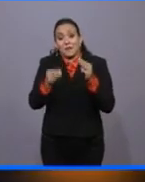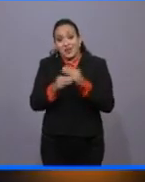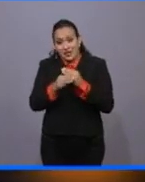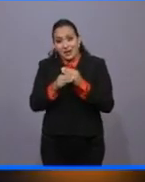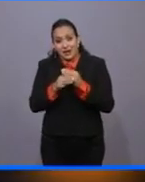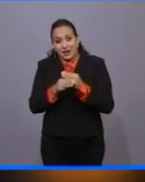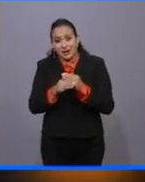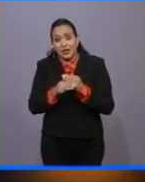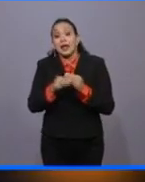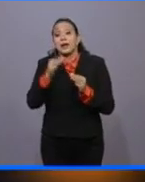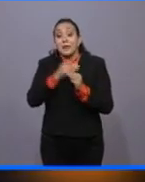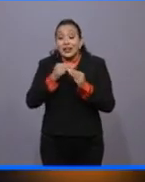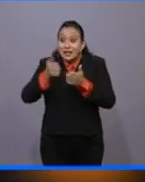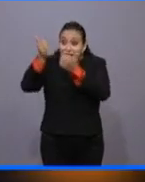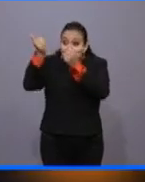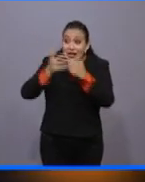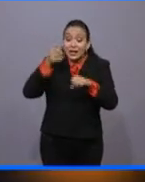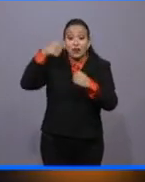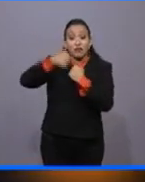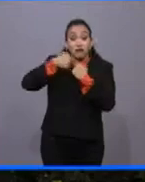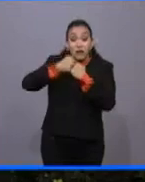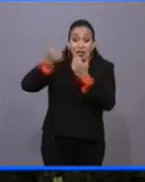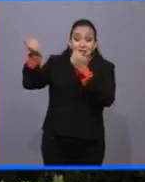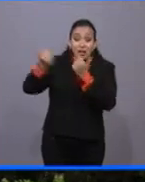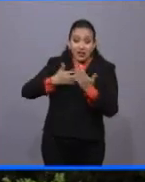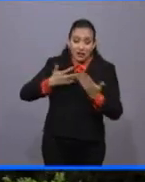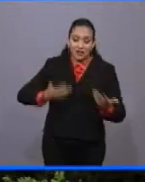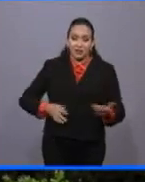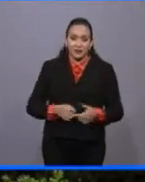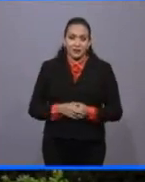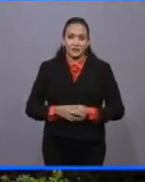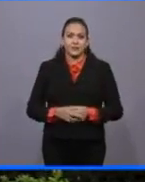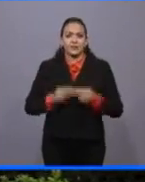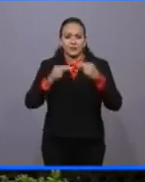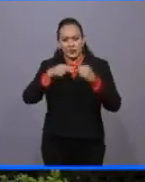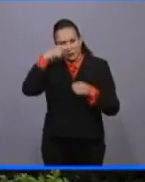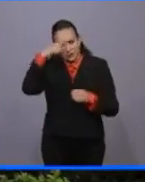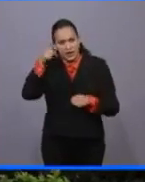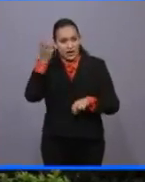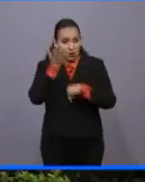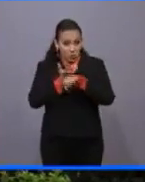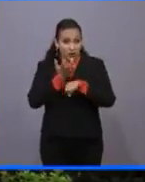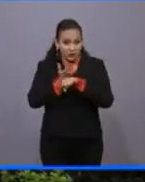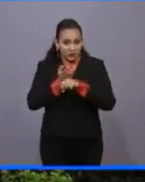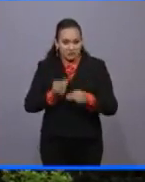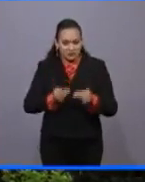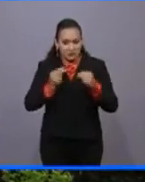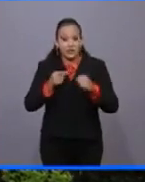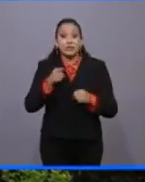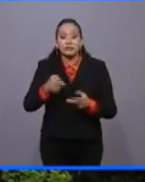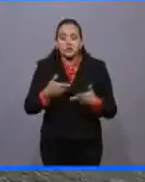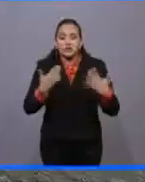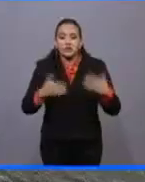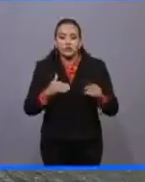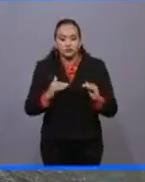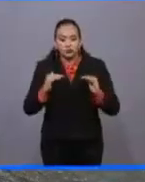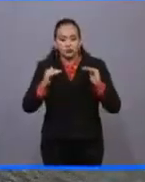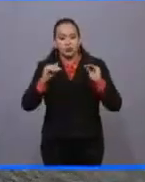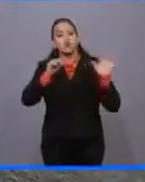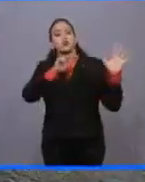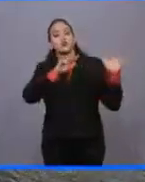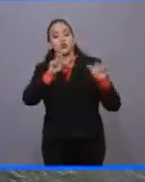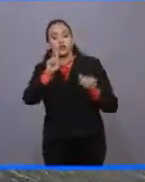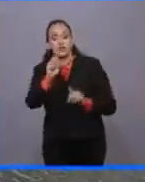insumos que cruzaron la frontera quizás en múltiples oportunidades. El comercio entre México y Estados Unidos alcanzó un récord de